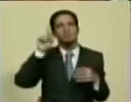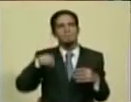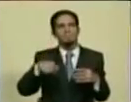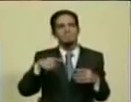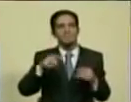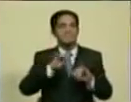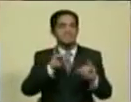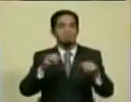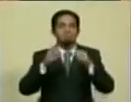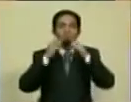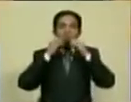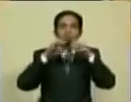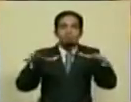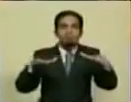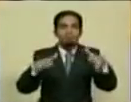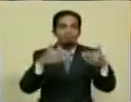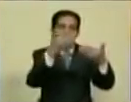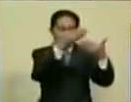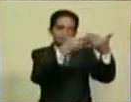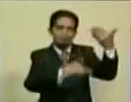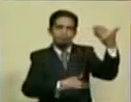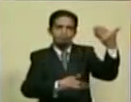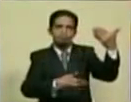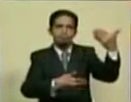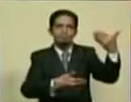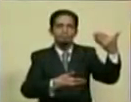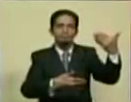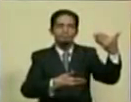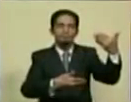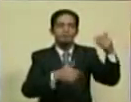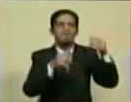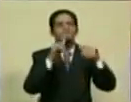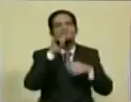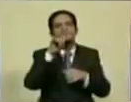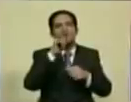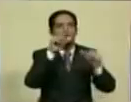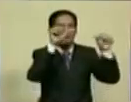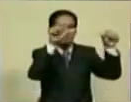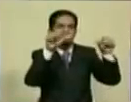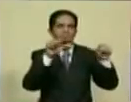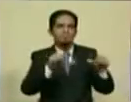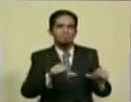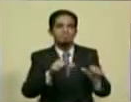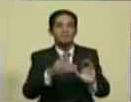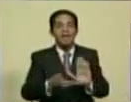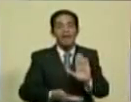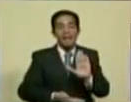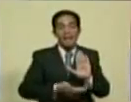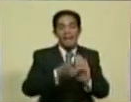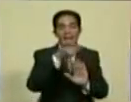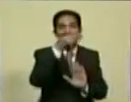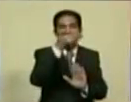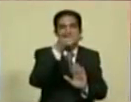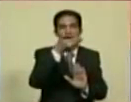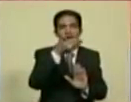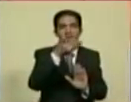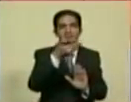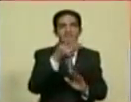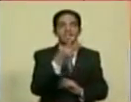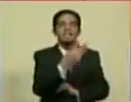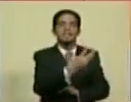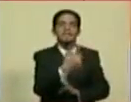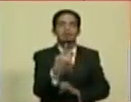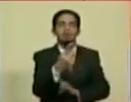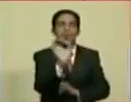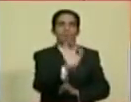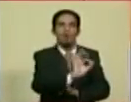resolución, la ha emitido en este caso el Banco Central de Venezuela, para elevar el encaje legal del 31%